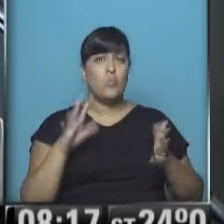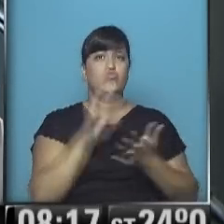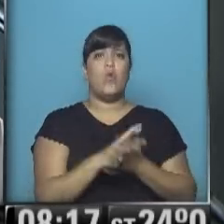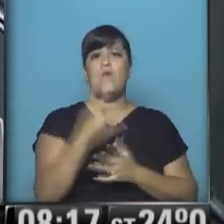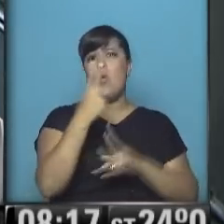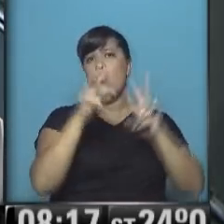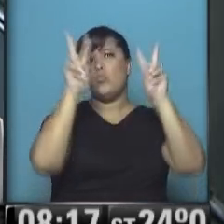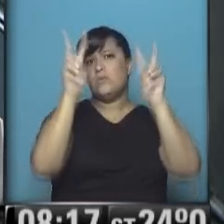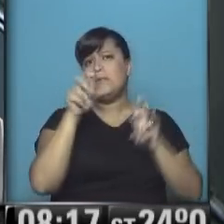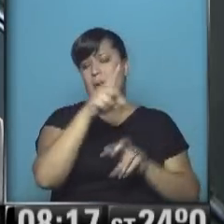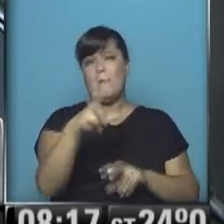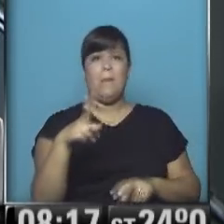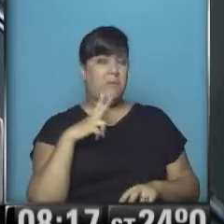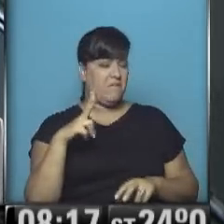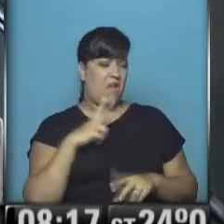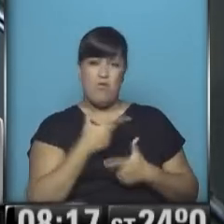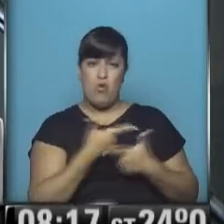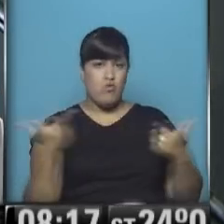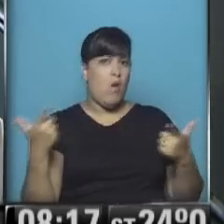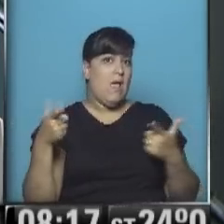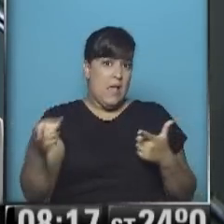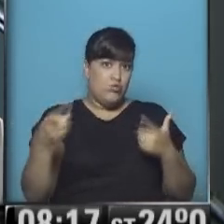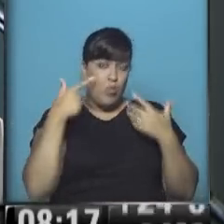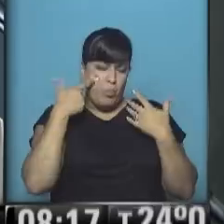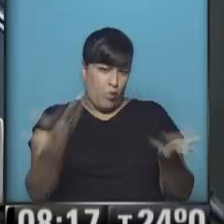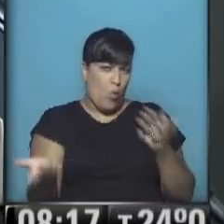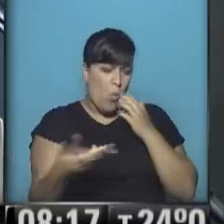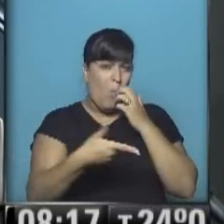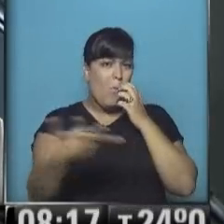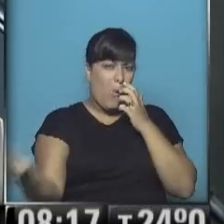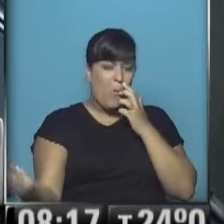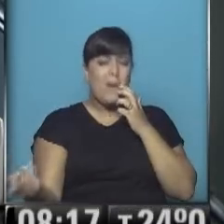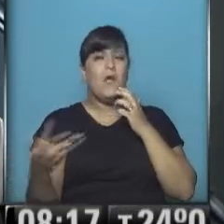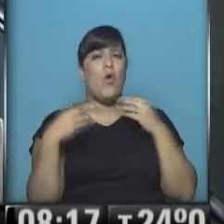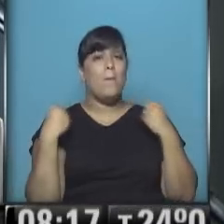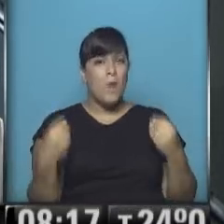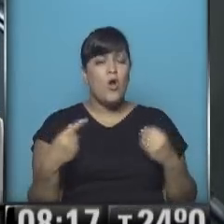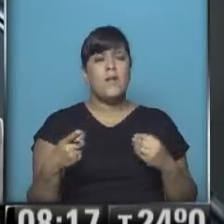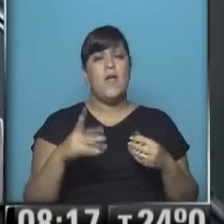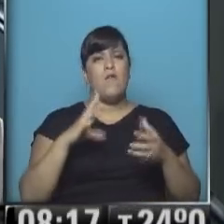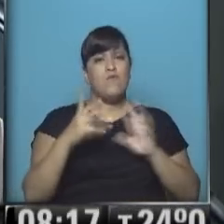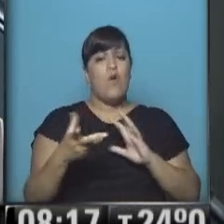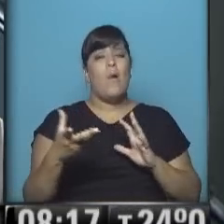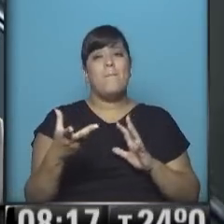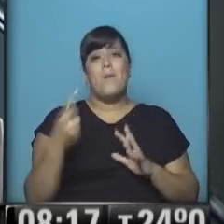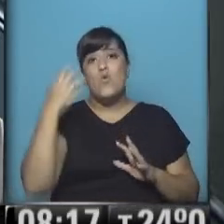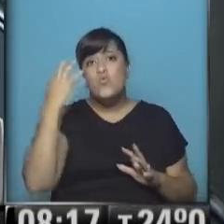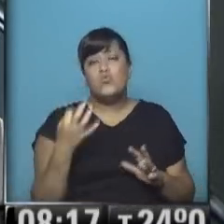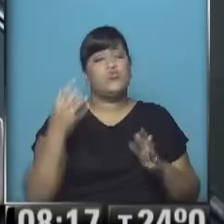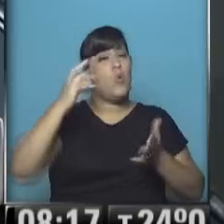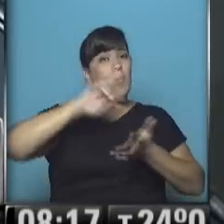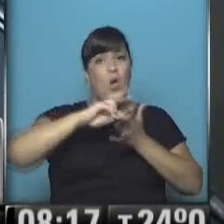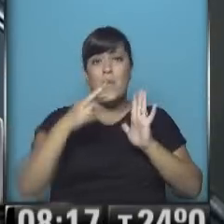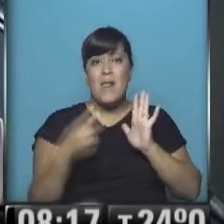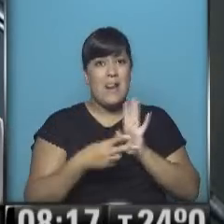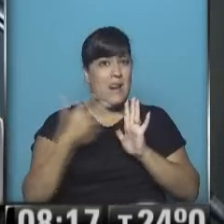de consideración privada, sino un hecho público en función del estrépito ocasionado por un hecho